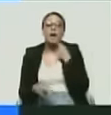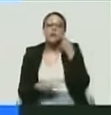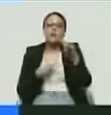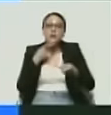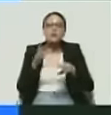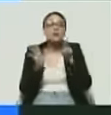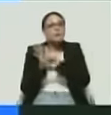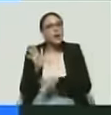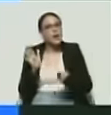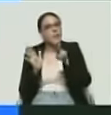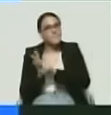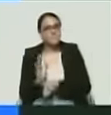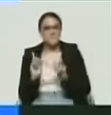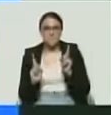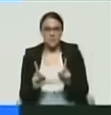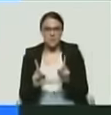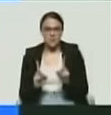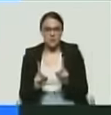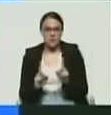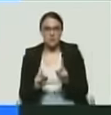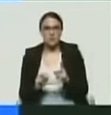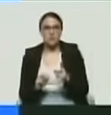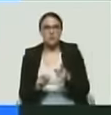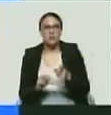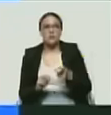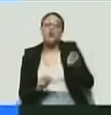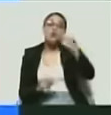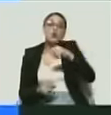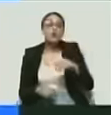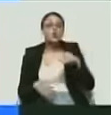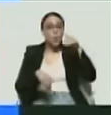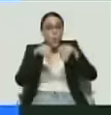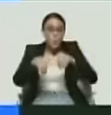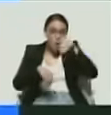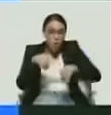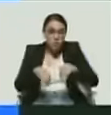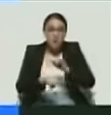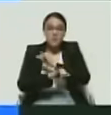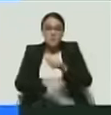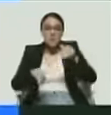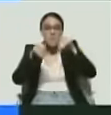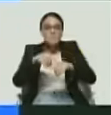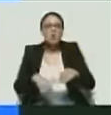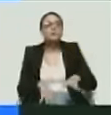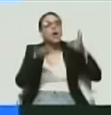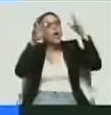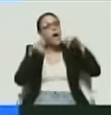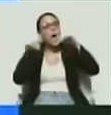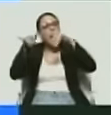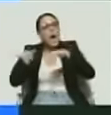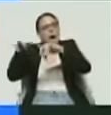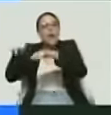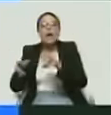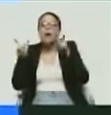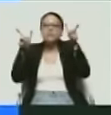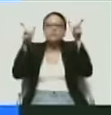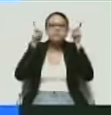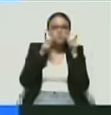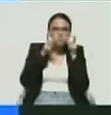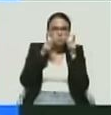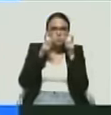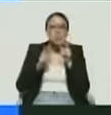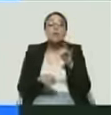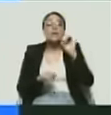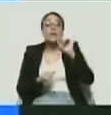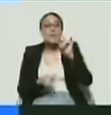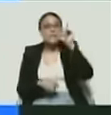dicho, vota y a la calle. Y ya también hemos ajustado la